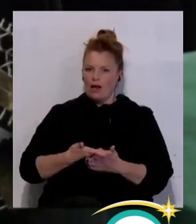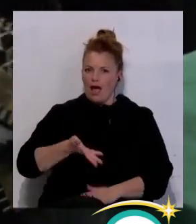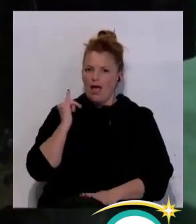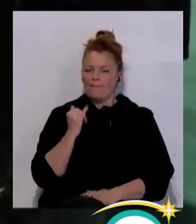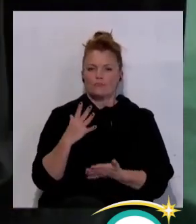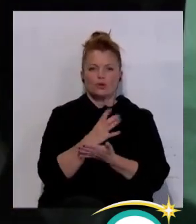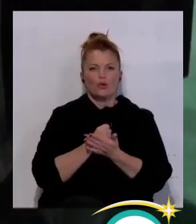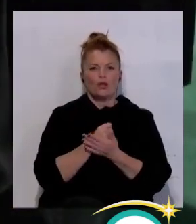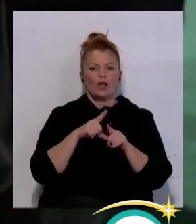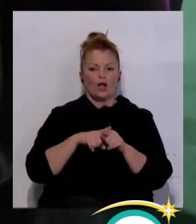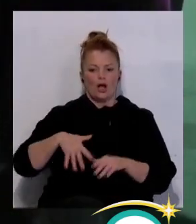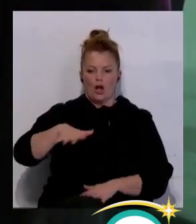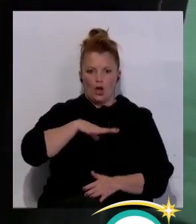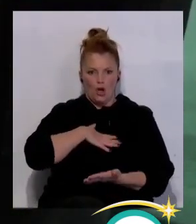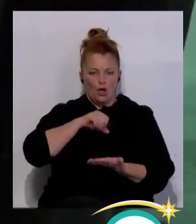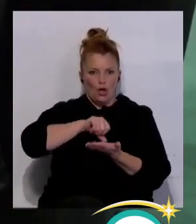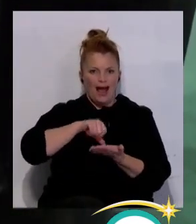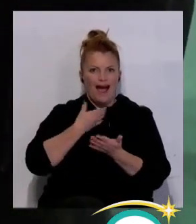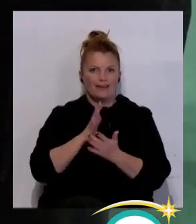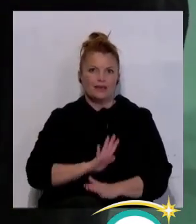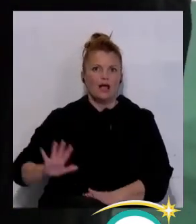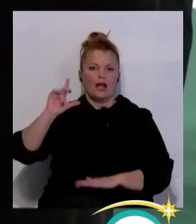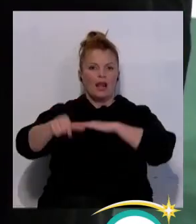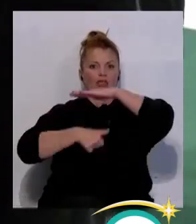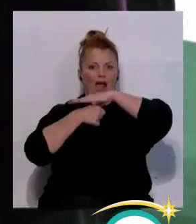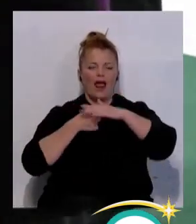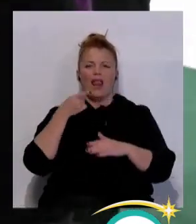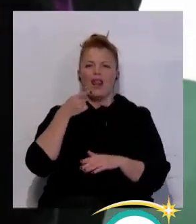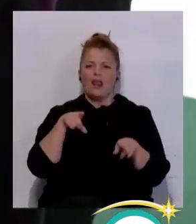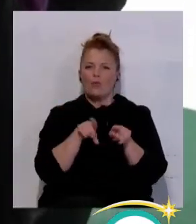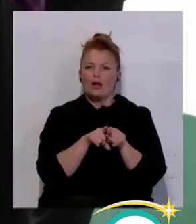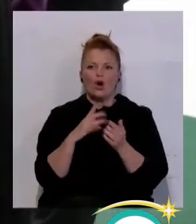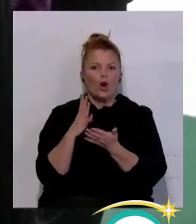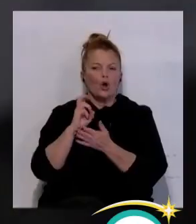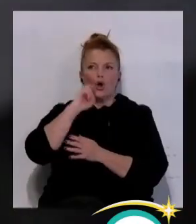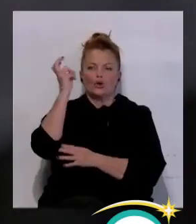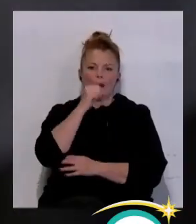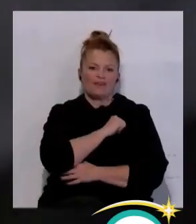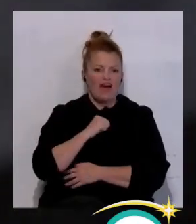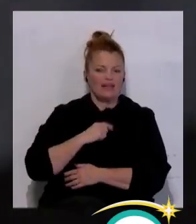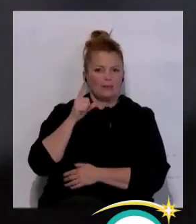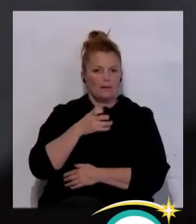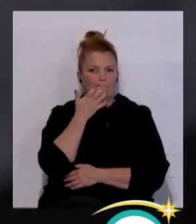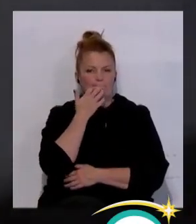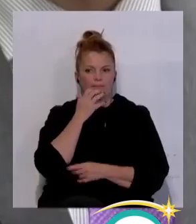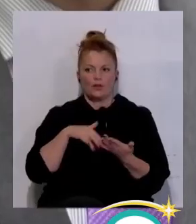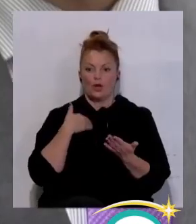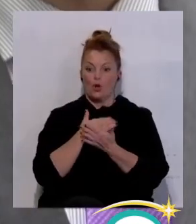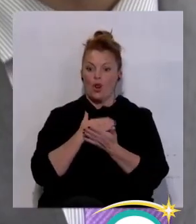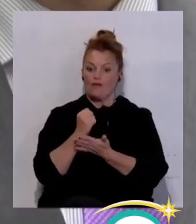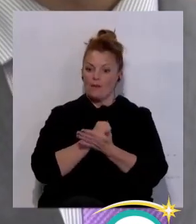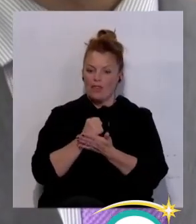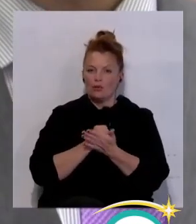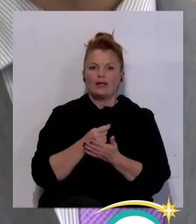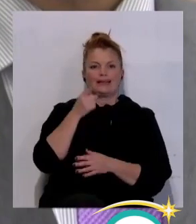las instituciones, desde la local hasta la nacional, y tenemos que ir también de la mano de otras instituciones privadas, como en el caso, por ejemplo, de aquí del Colegio de